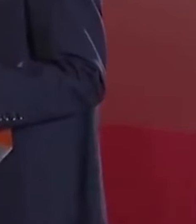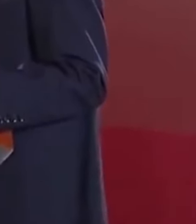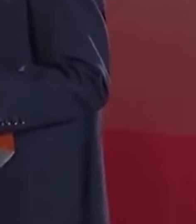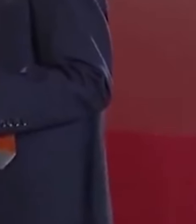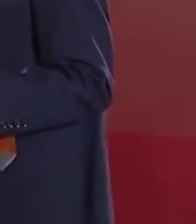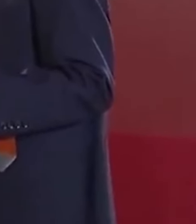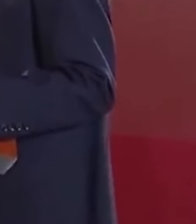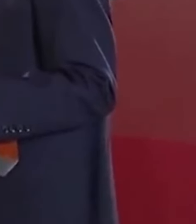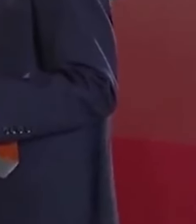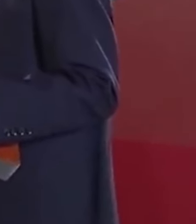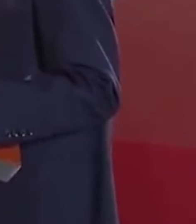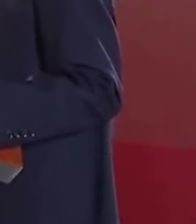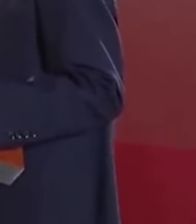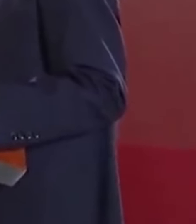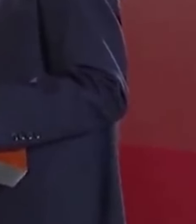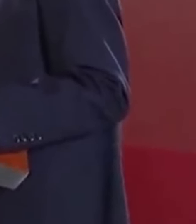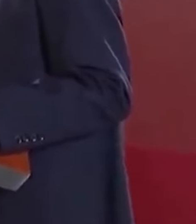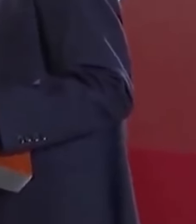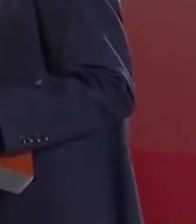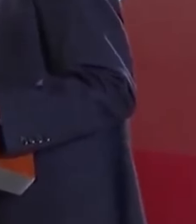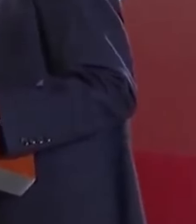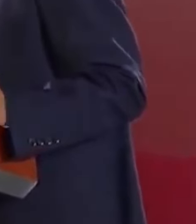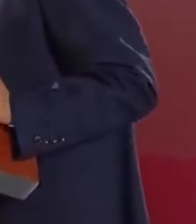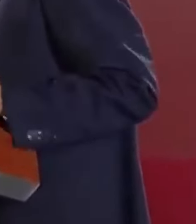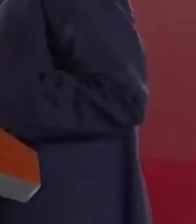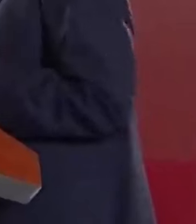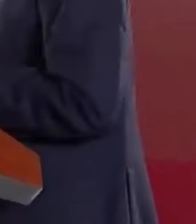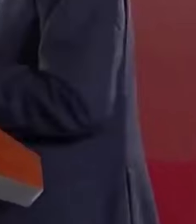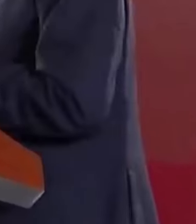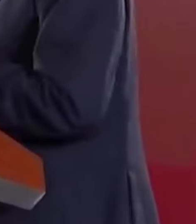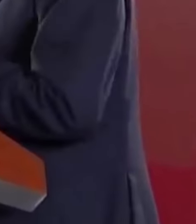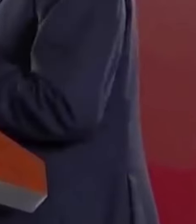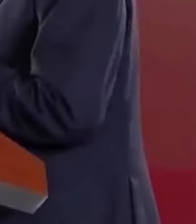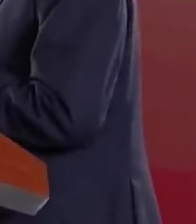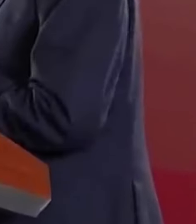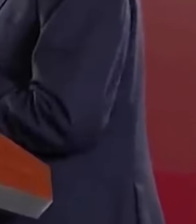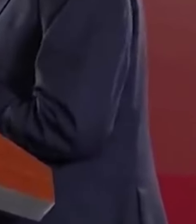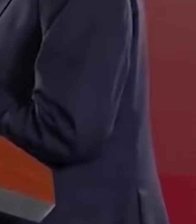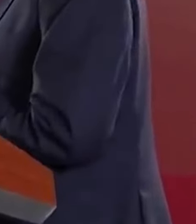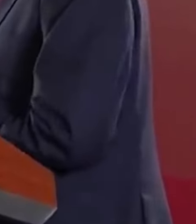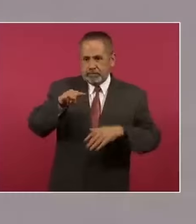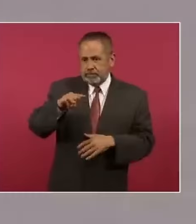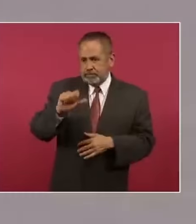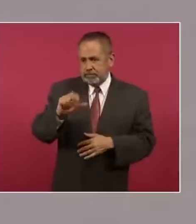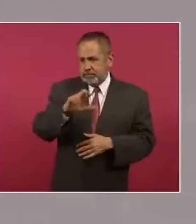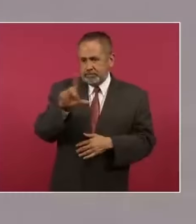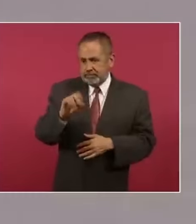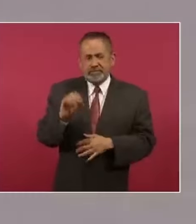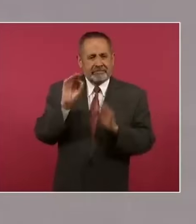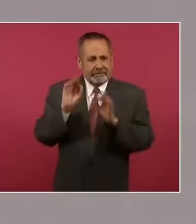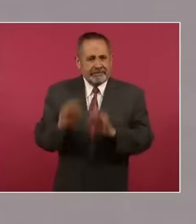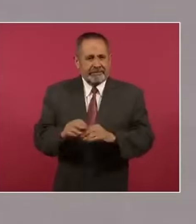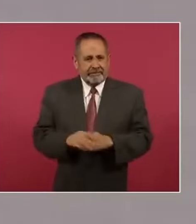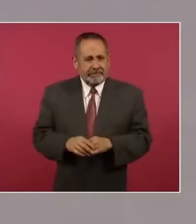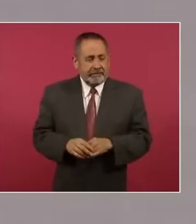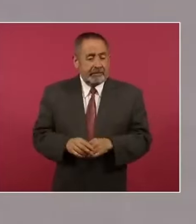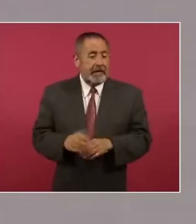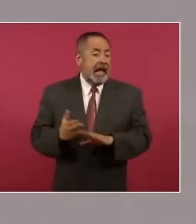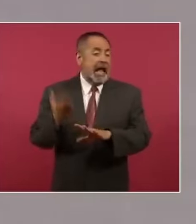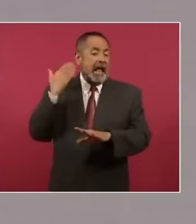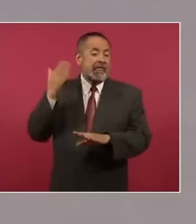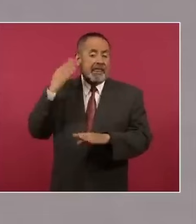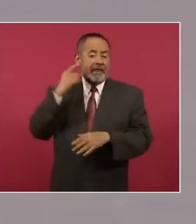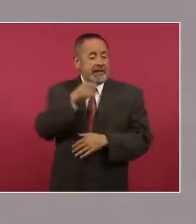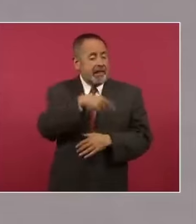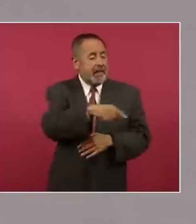mandatario habló de presuntos acuerdos entre el Partido Acción Nacional y el Partido Revolucionario Institucional. Anteriormente, en septiembre del